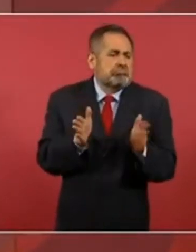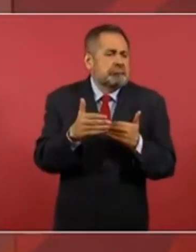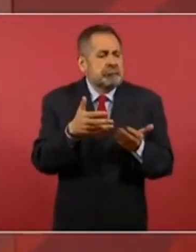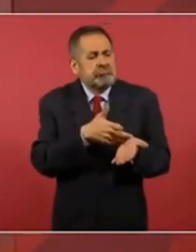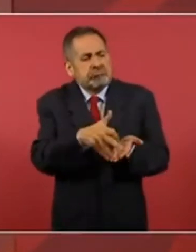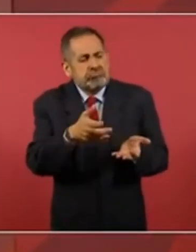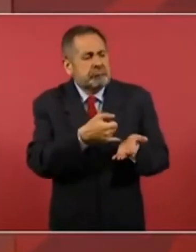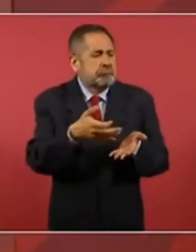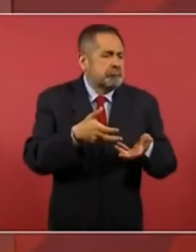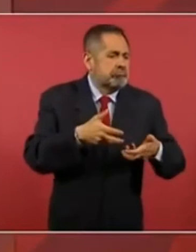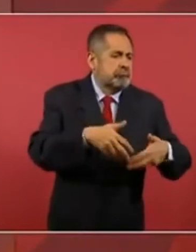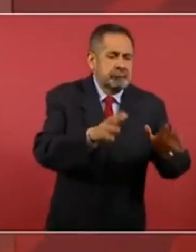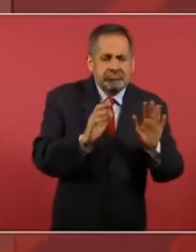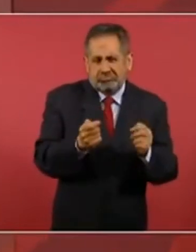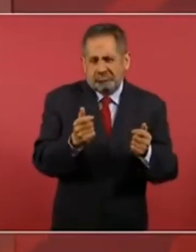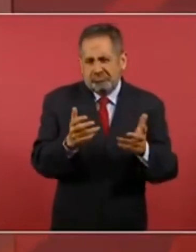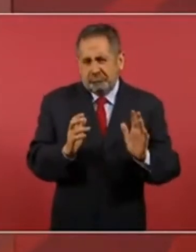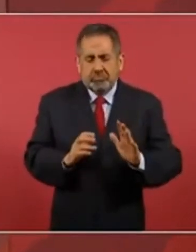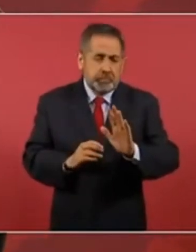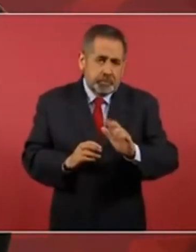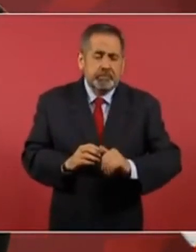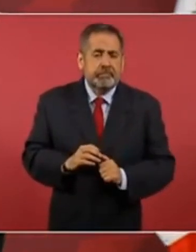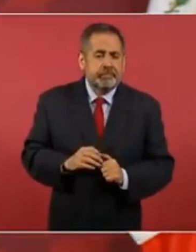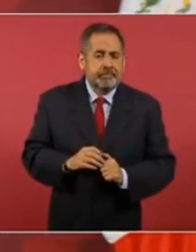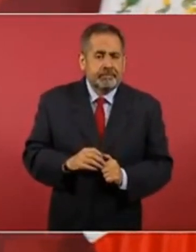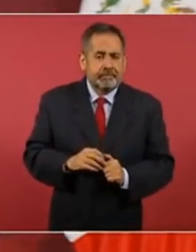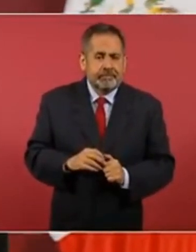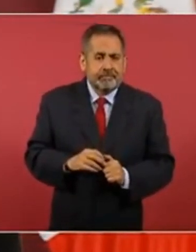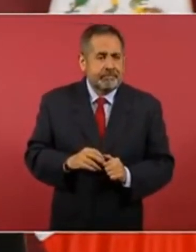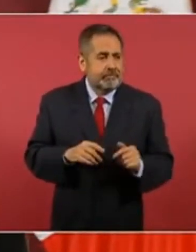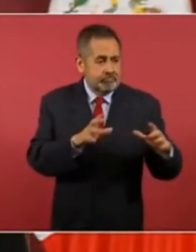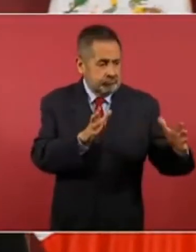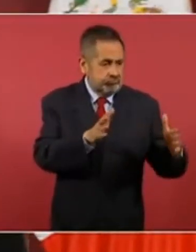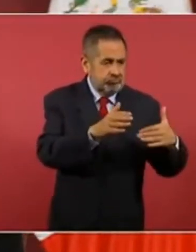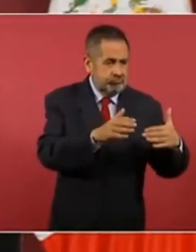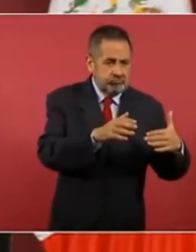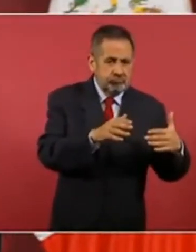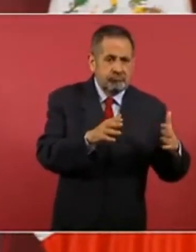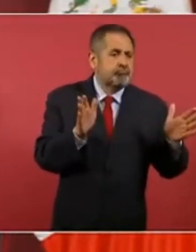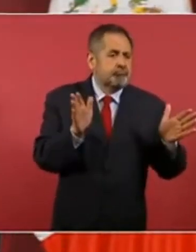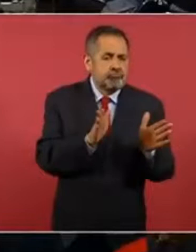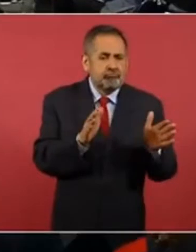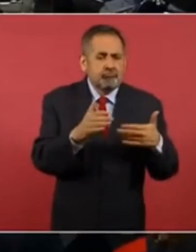o habían más pequeños